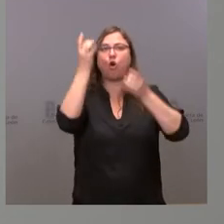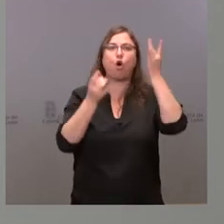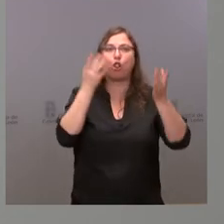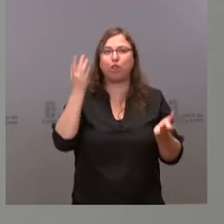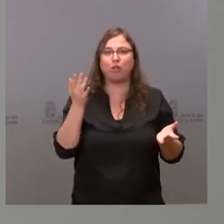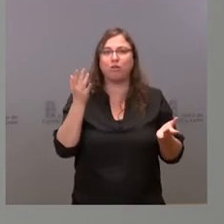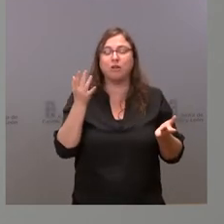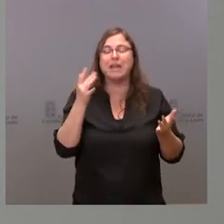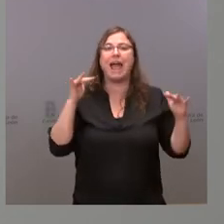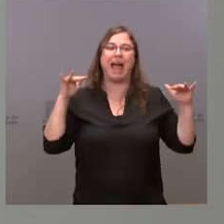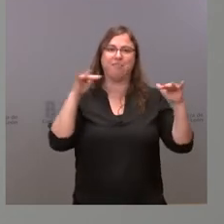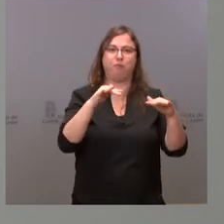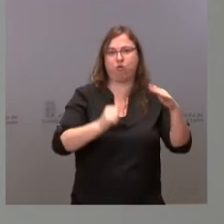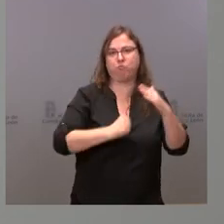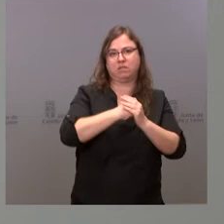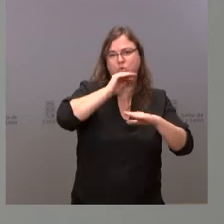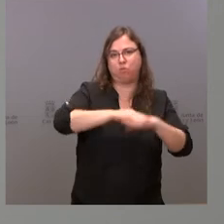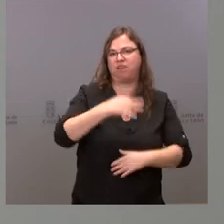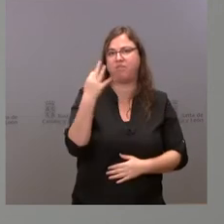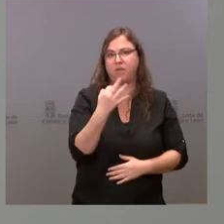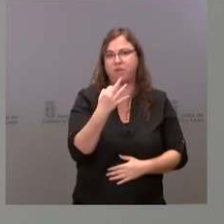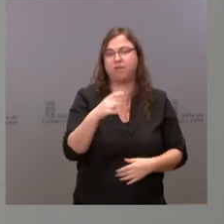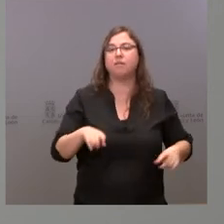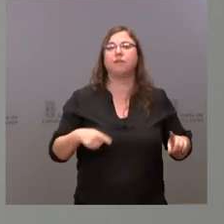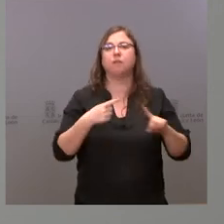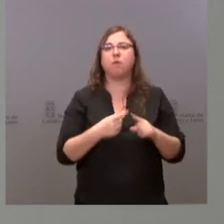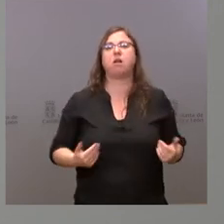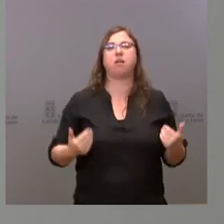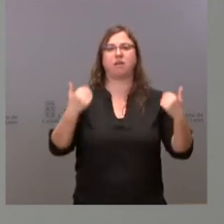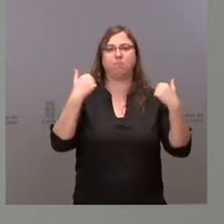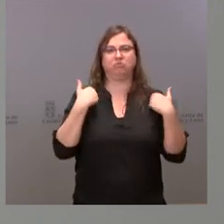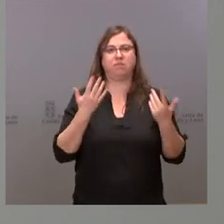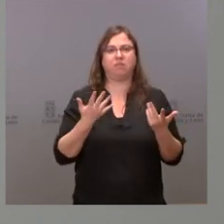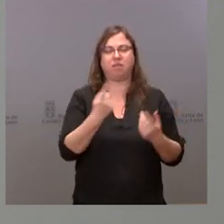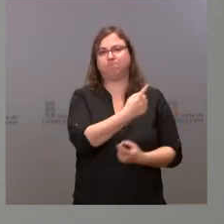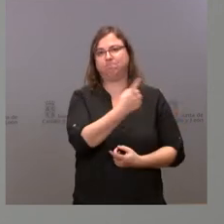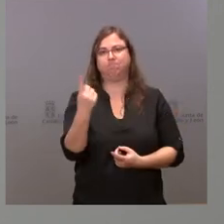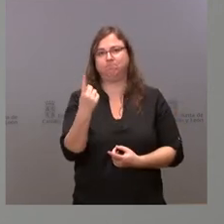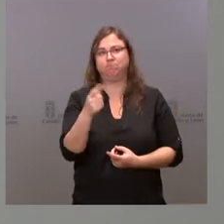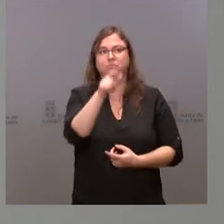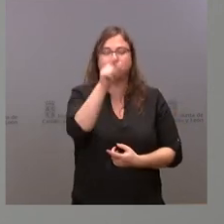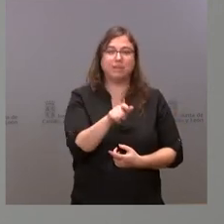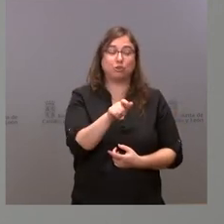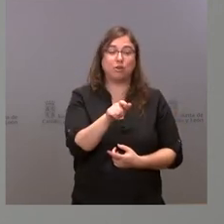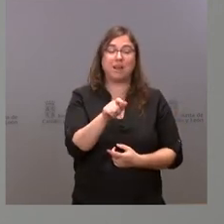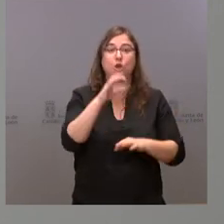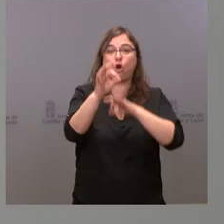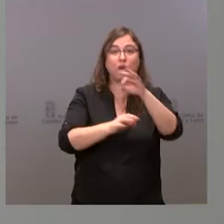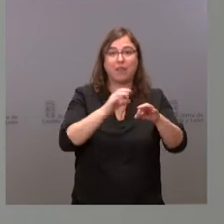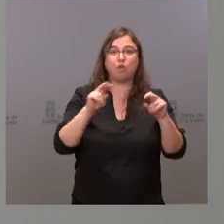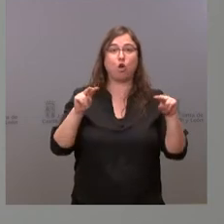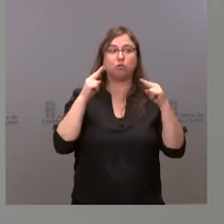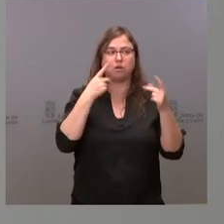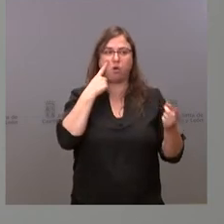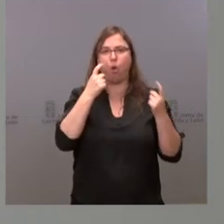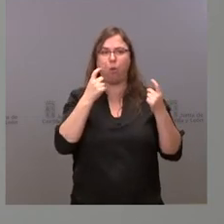aforo que tiene que cumplir y tenemos una responsabilidad de los de los costaleros que lo organizan en que ese aforo